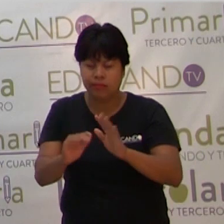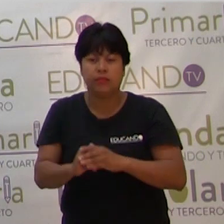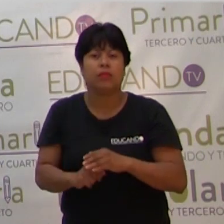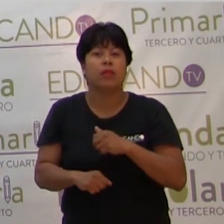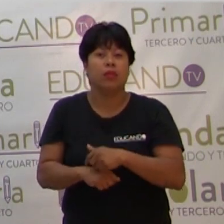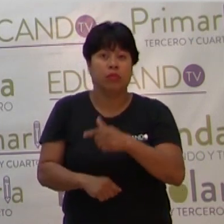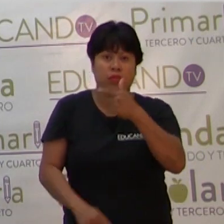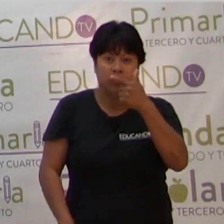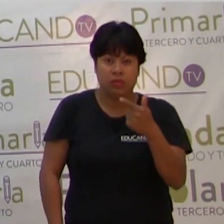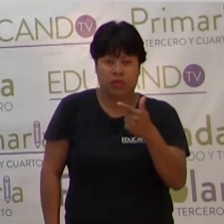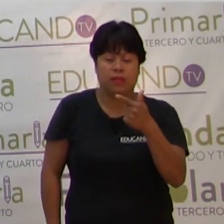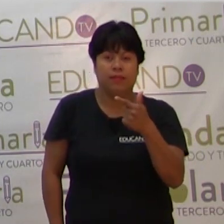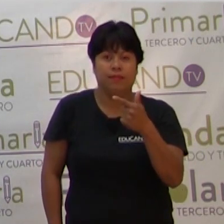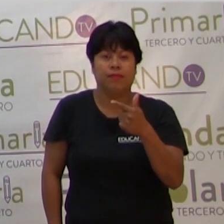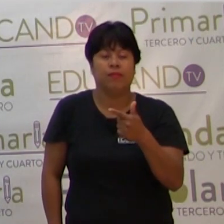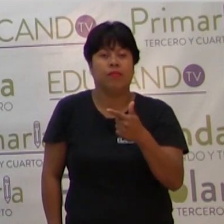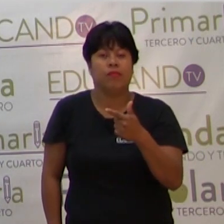7.